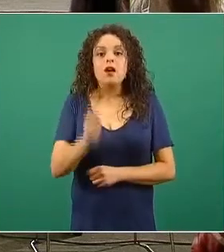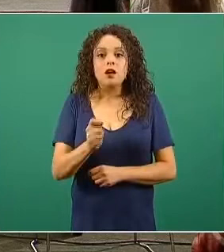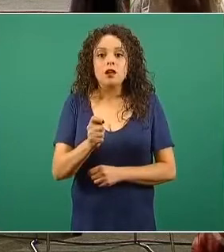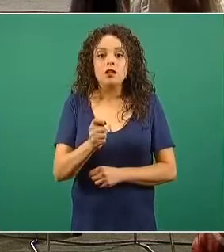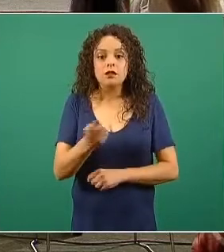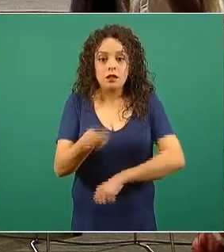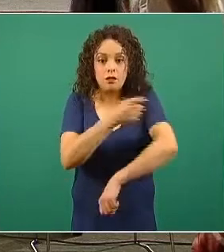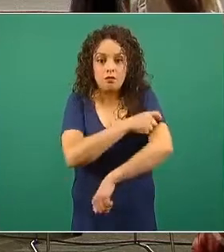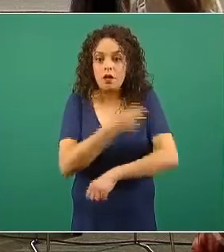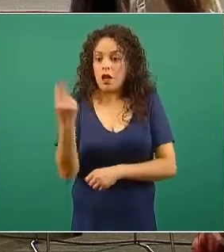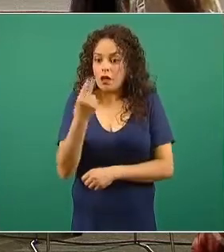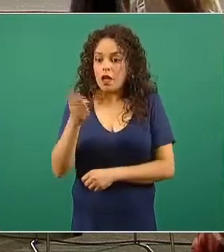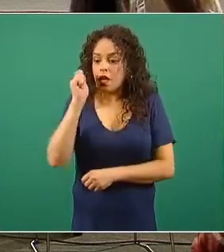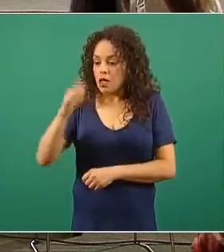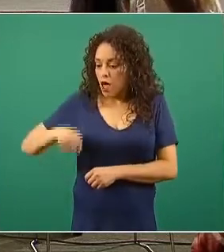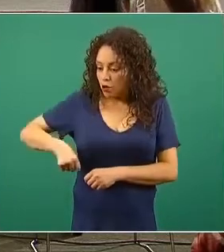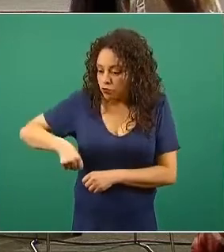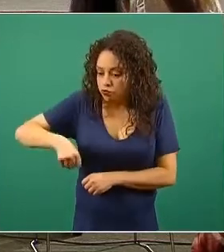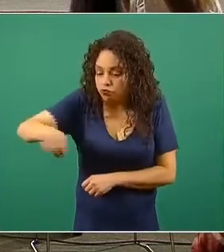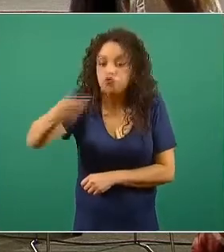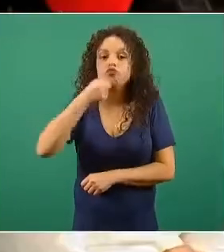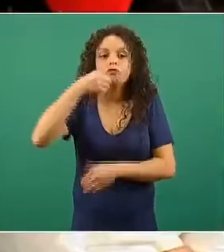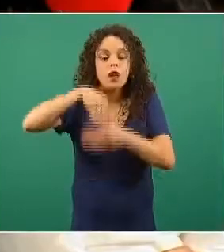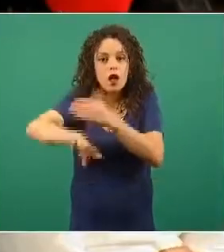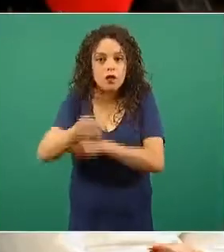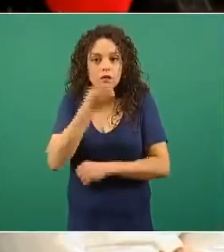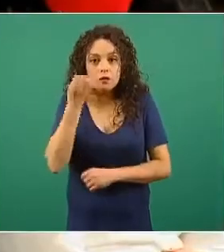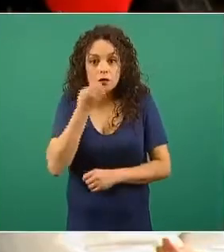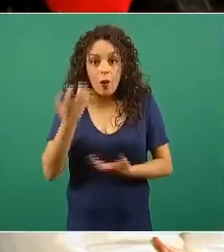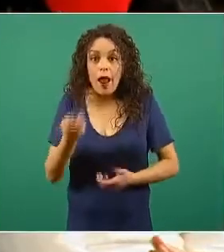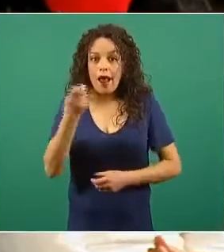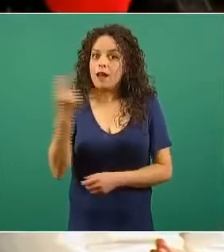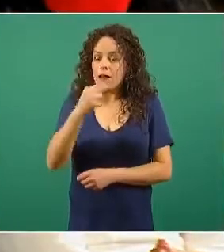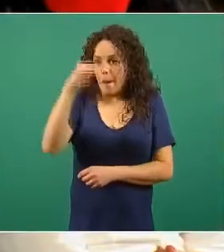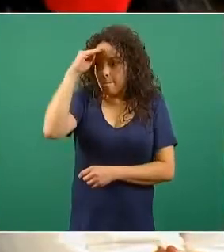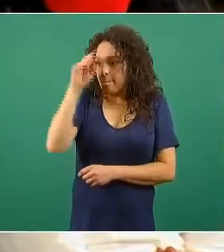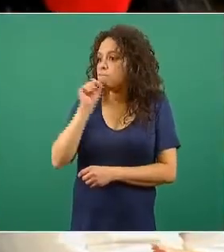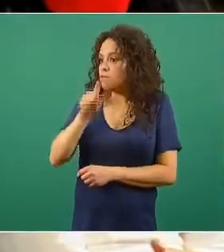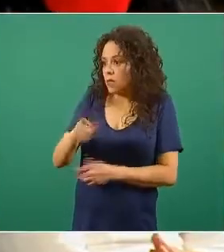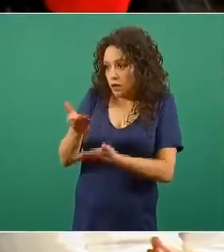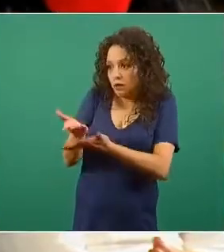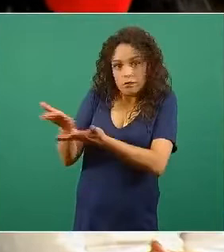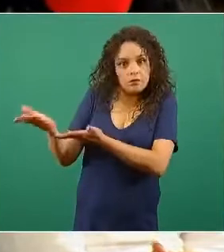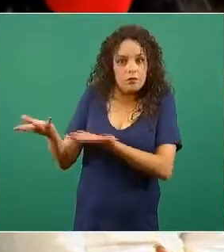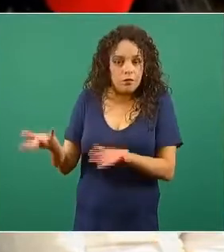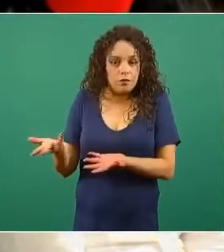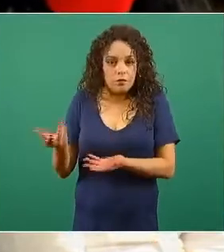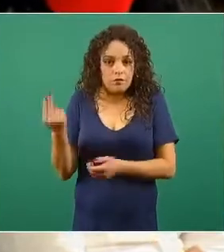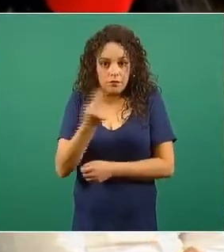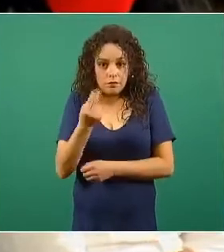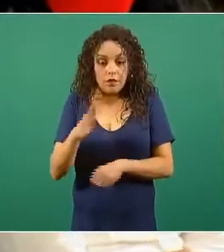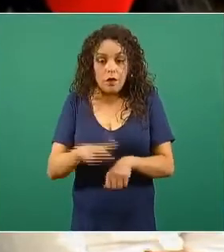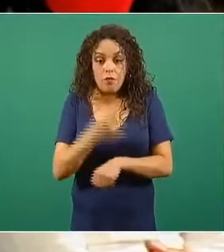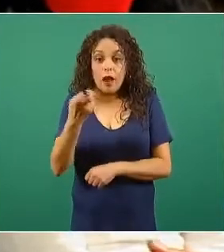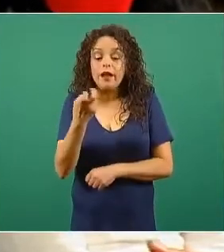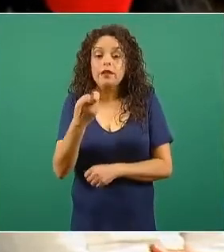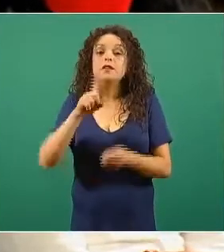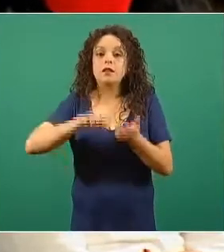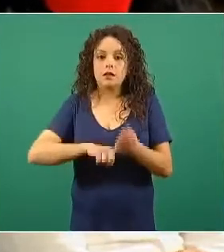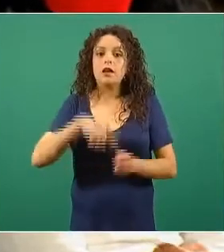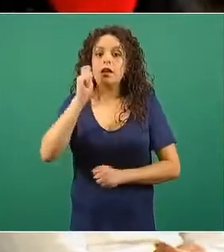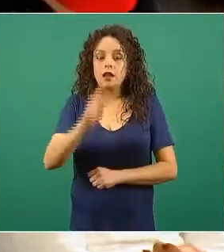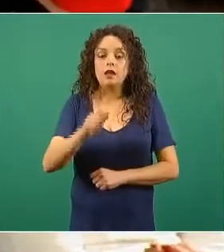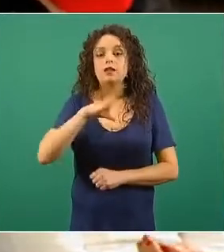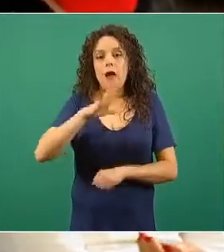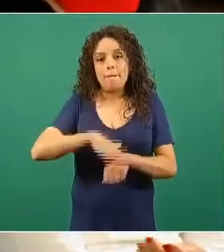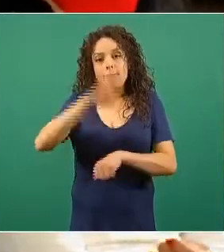estos infantes a la escuela y pues tendrá que también pensar en ellos, y esto también va a incentivar la movilidad ciudadana y eso puede derivar en